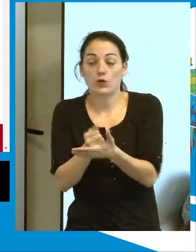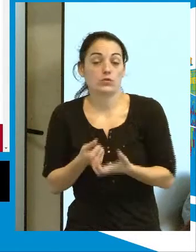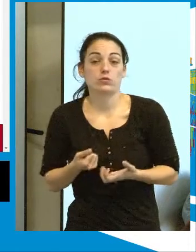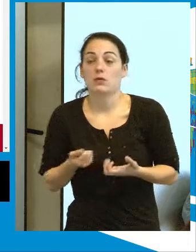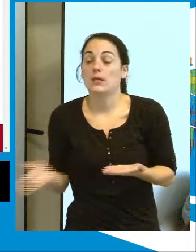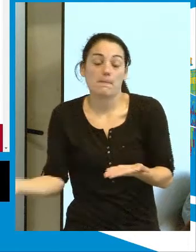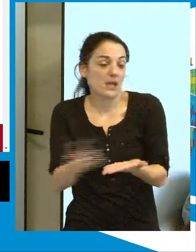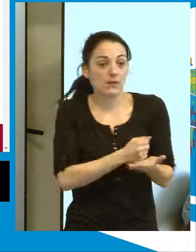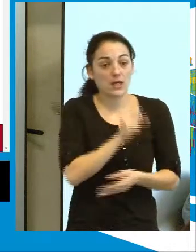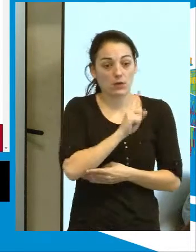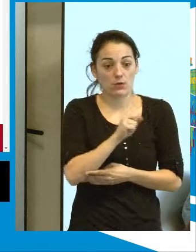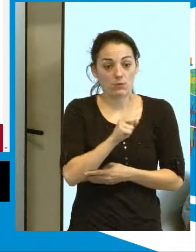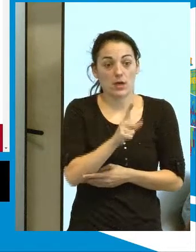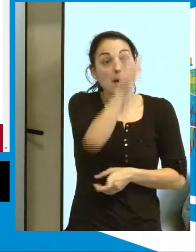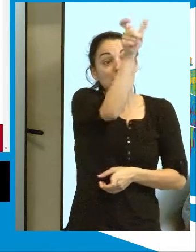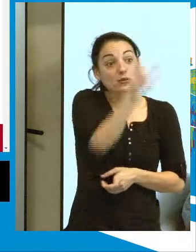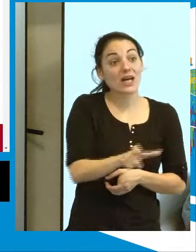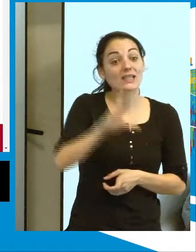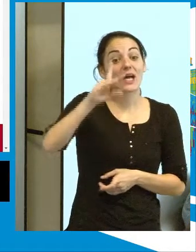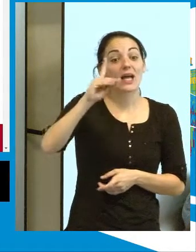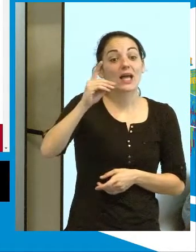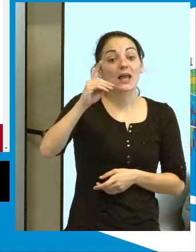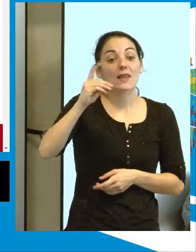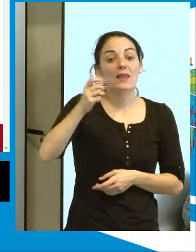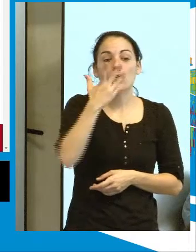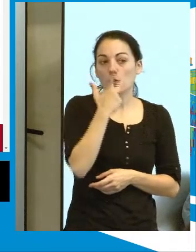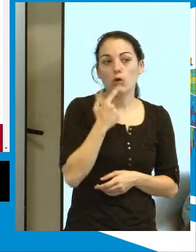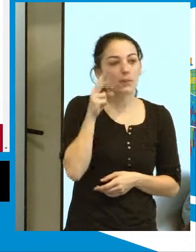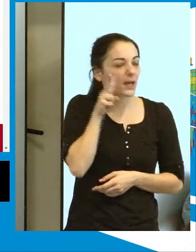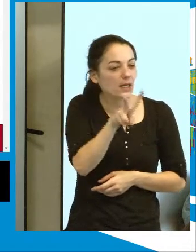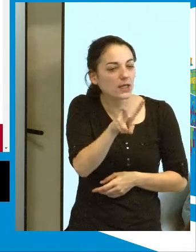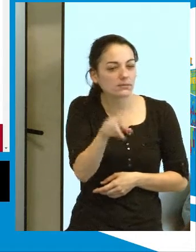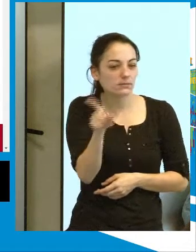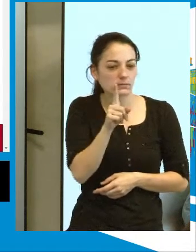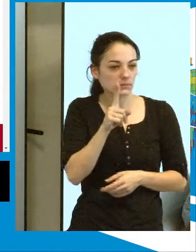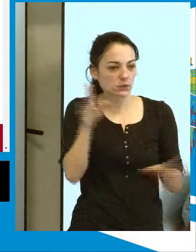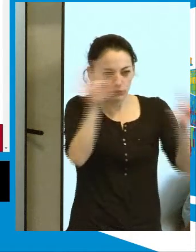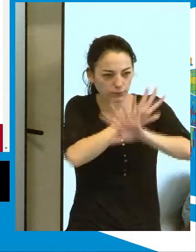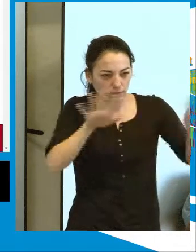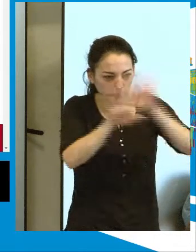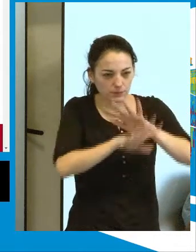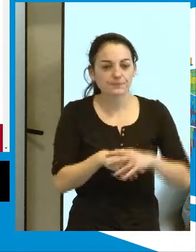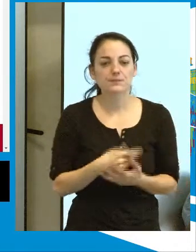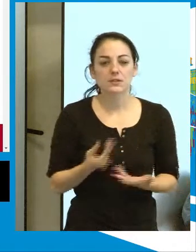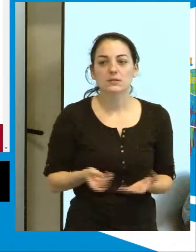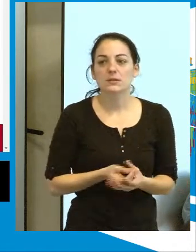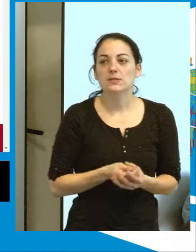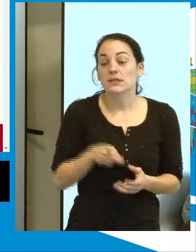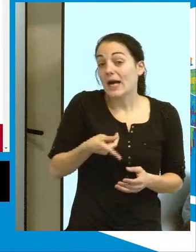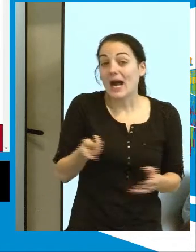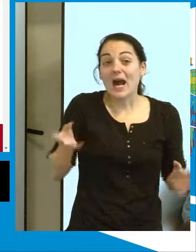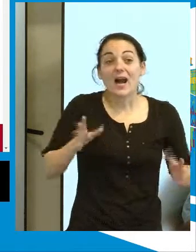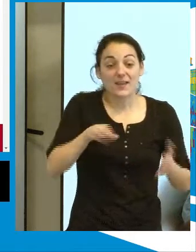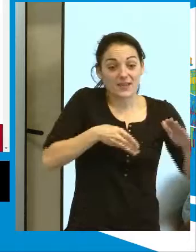incluso a personas daltónicas, ¿no? Podemos alterar el tema del alto contraste y de los colores, pues para poder que sea mucho más